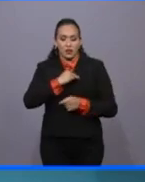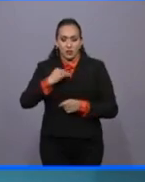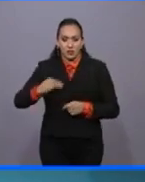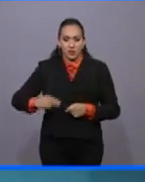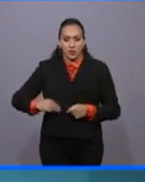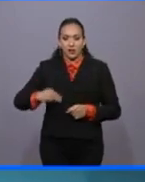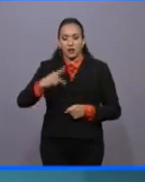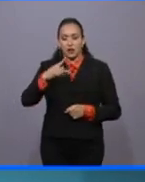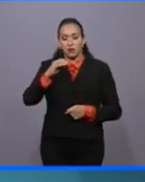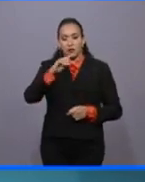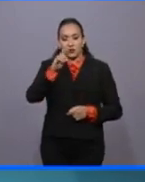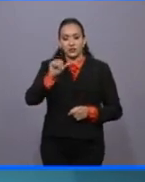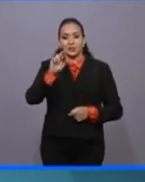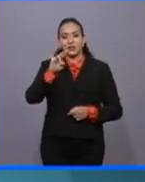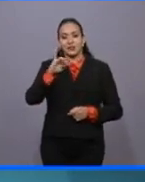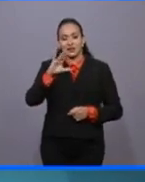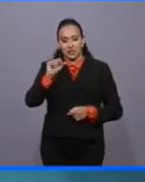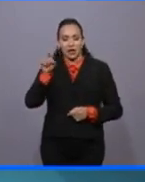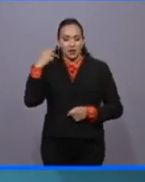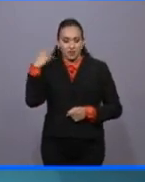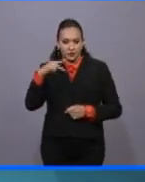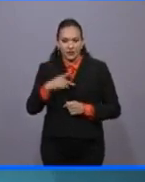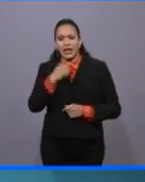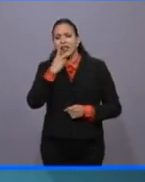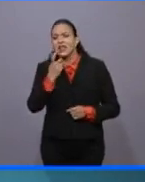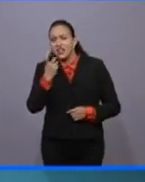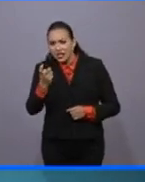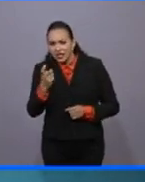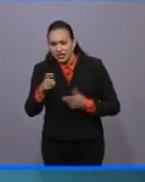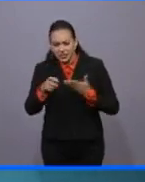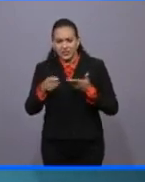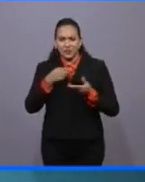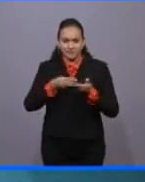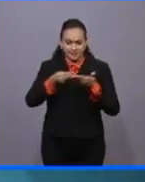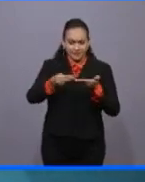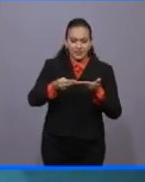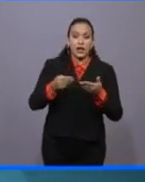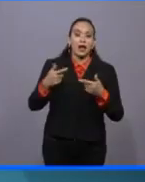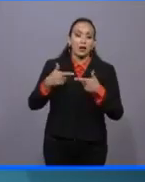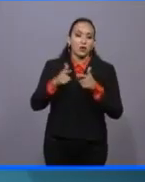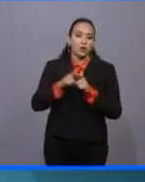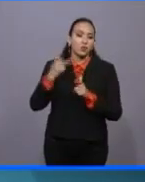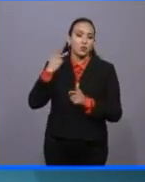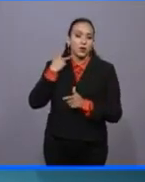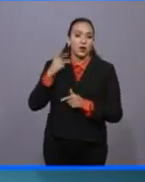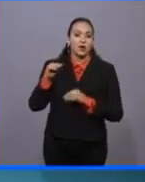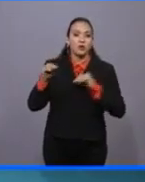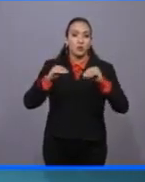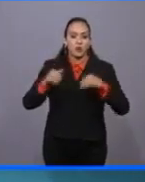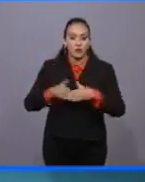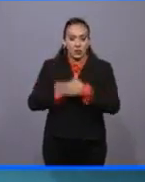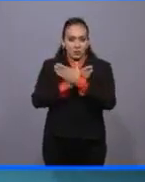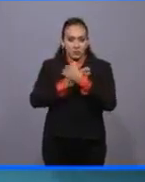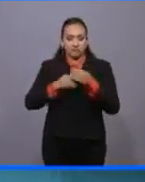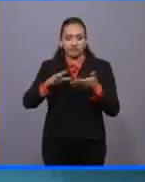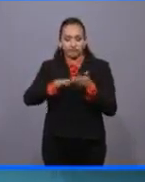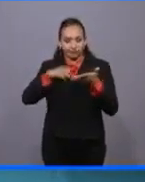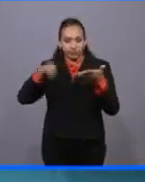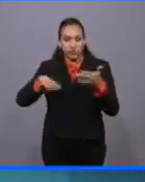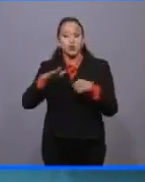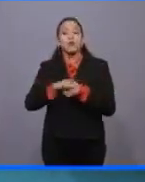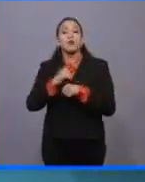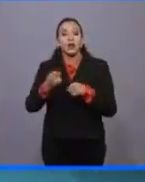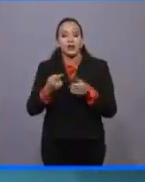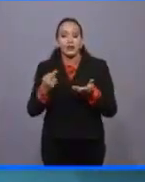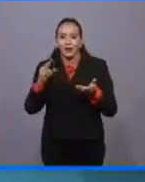de Poza Rica. La sala determinó desechar el recurso promovido por el partido Movimiento Ciudadano, al no contemplar